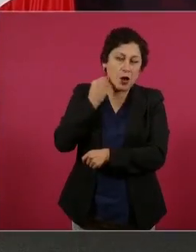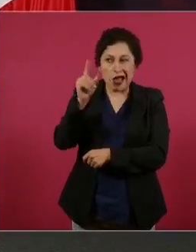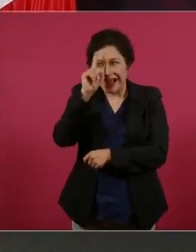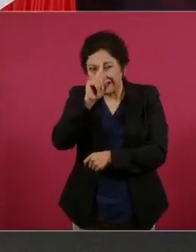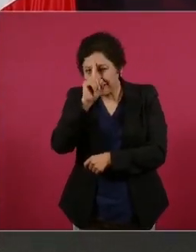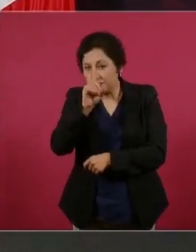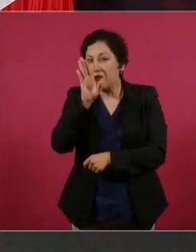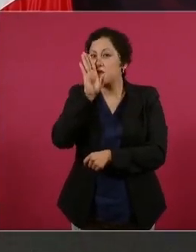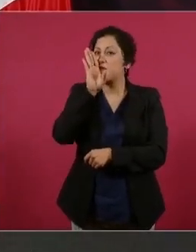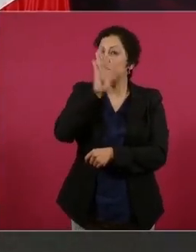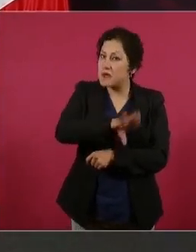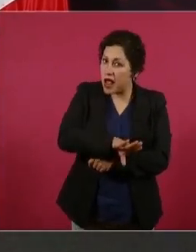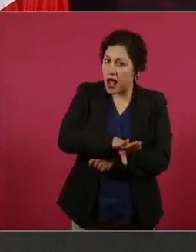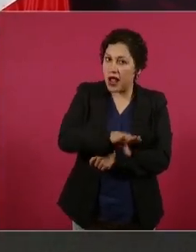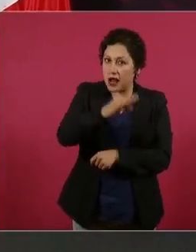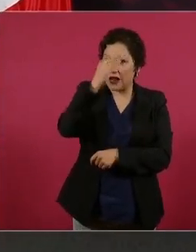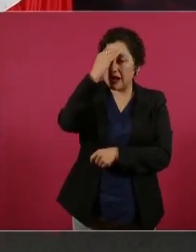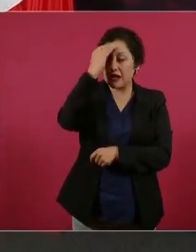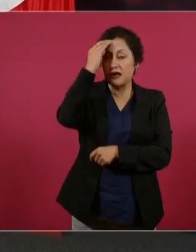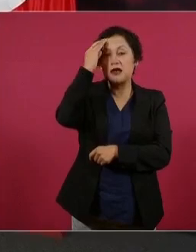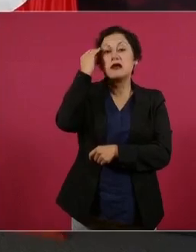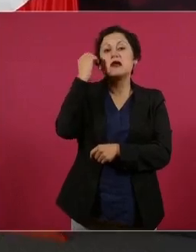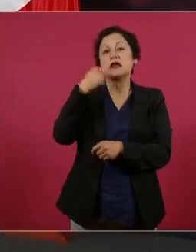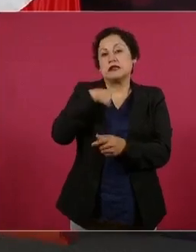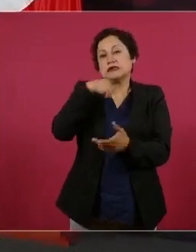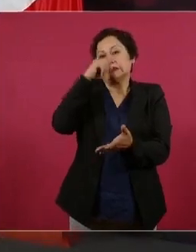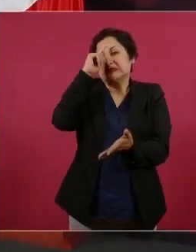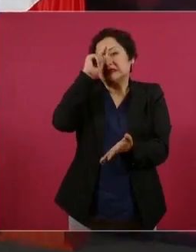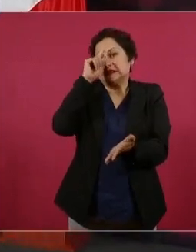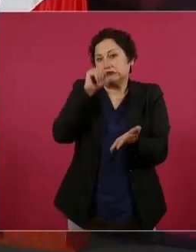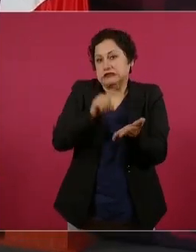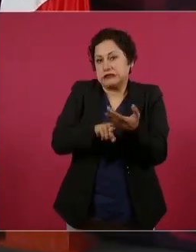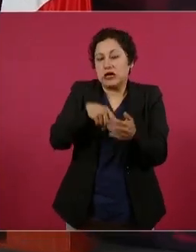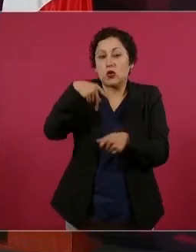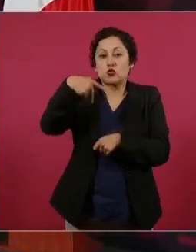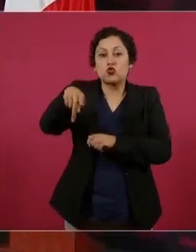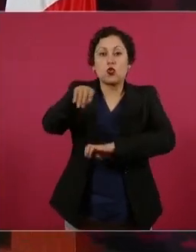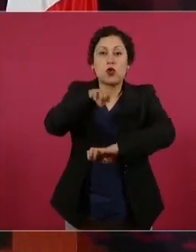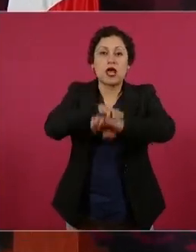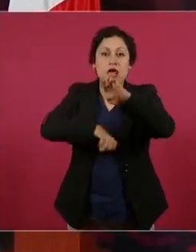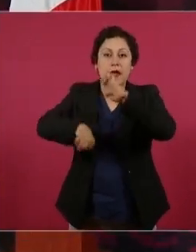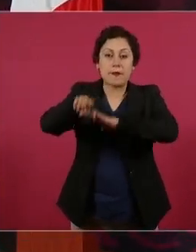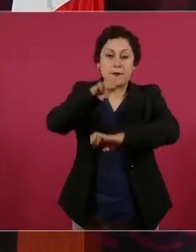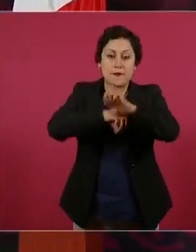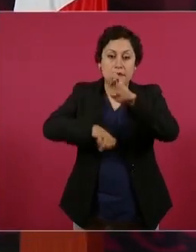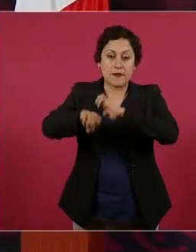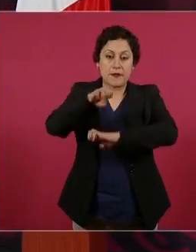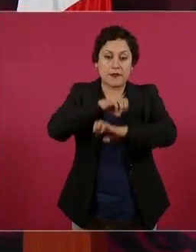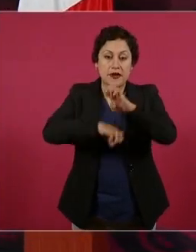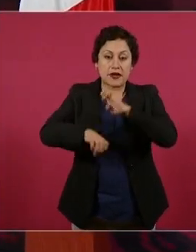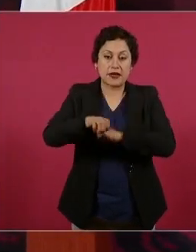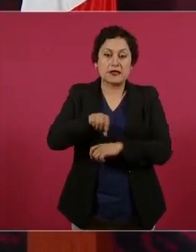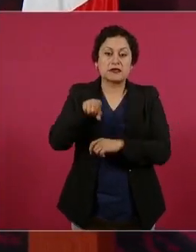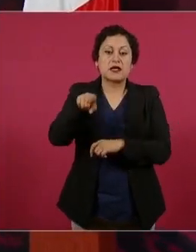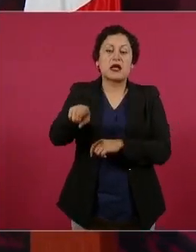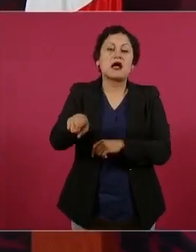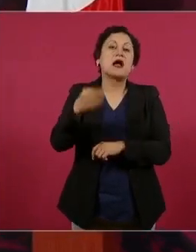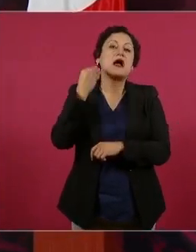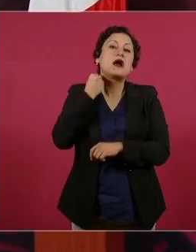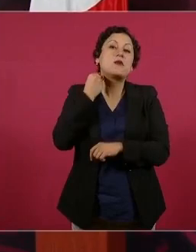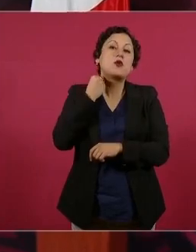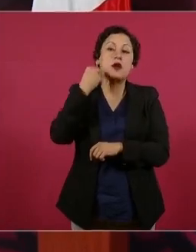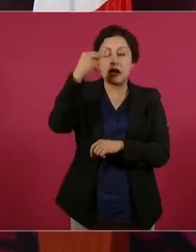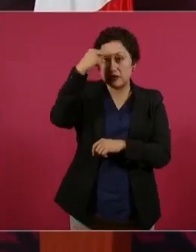les afecta el tener abogados mexicanos muy